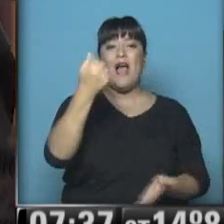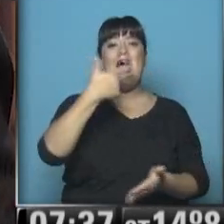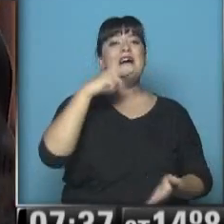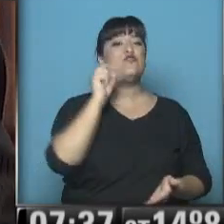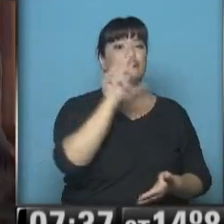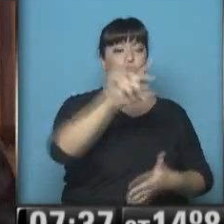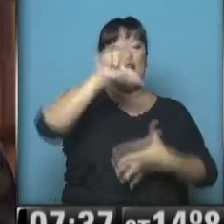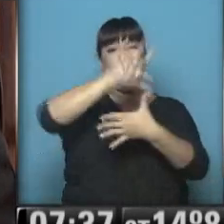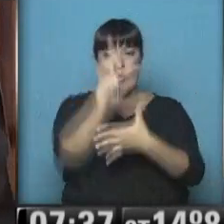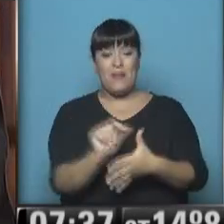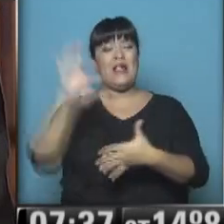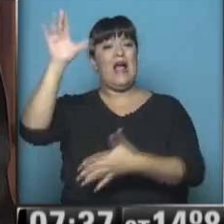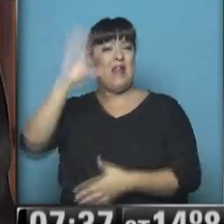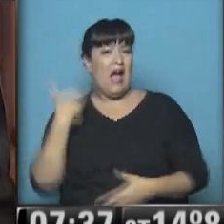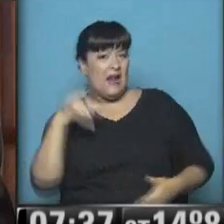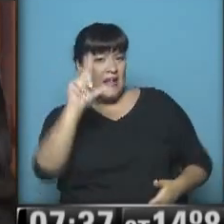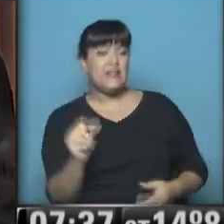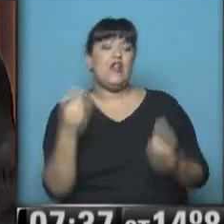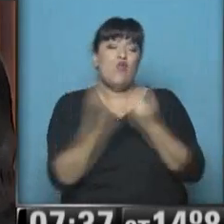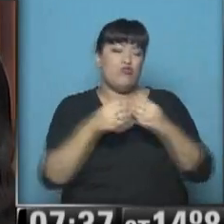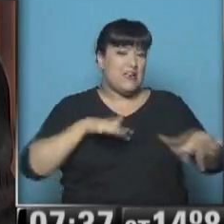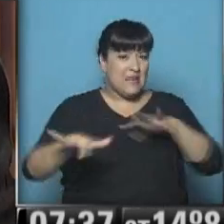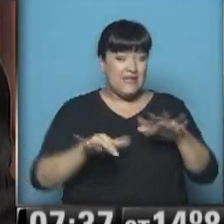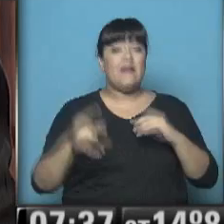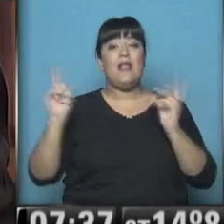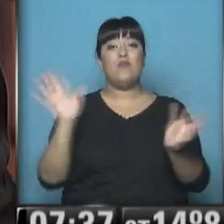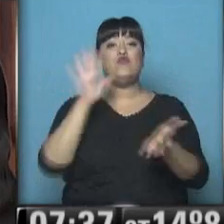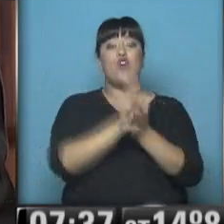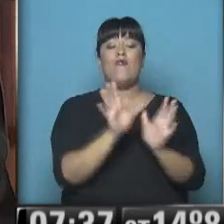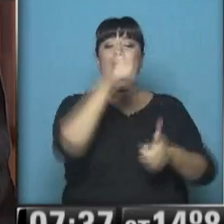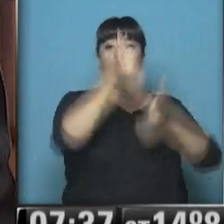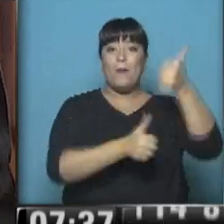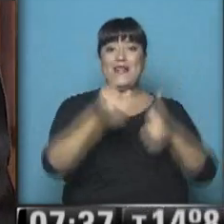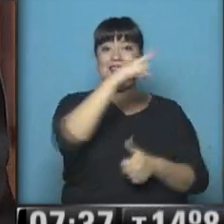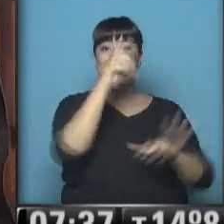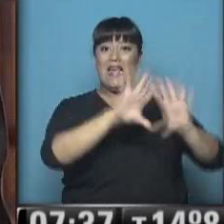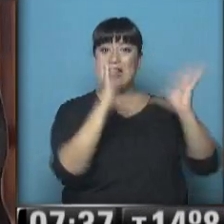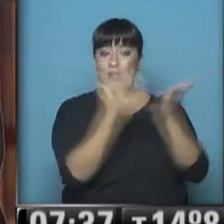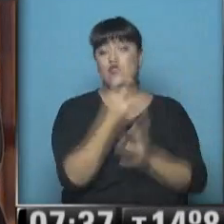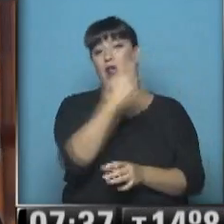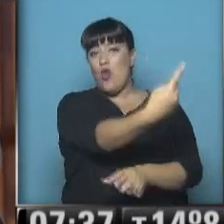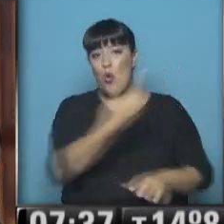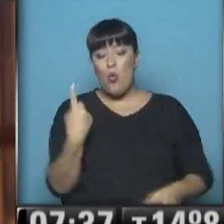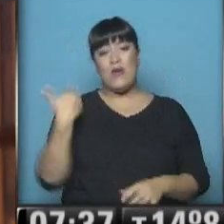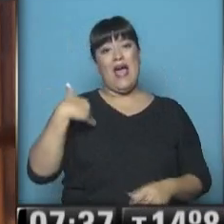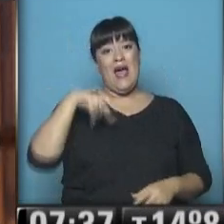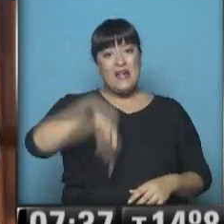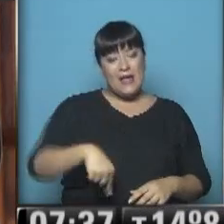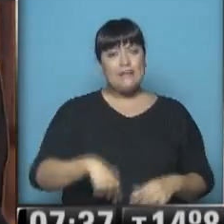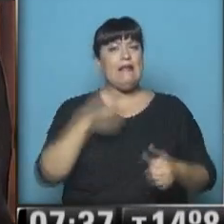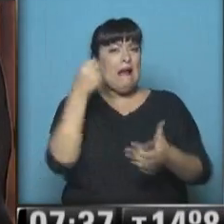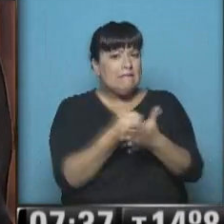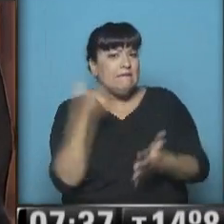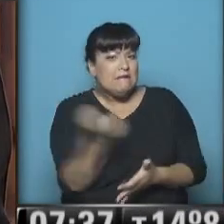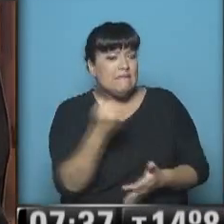latinoamericana la argentina y un montón de actividades más y hablando de la sección de competencia internacional allí una de las películas argentinas que está peleando por el